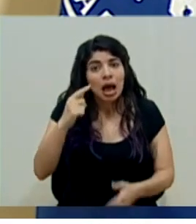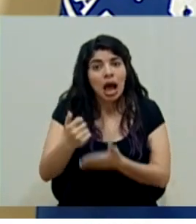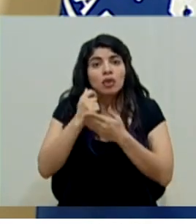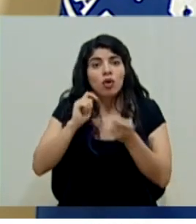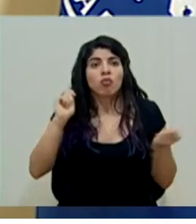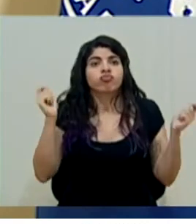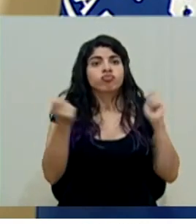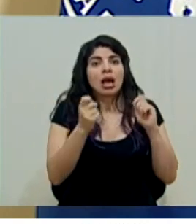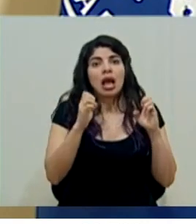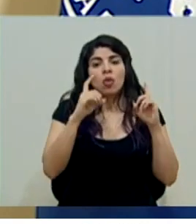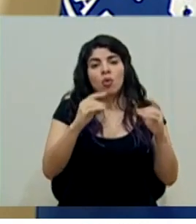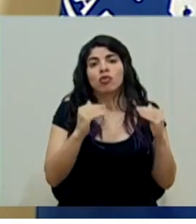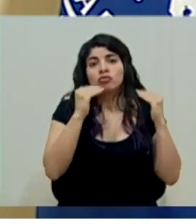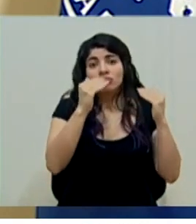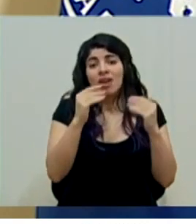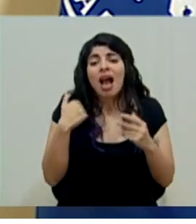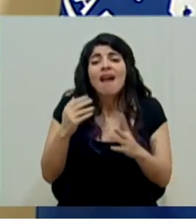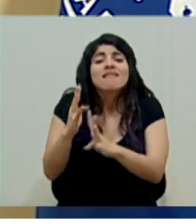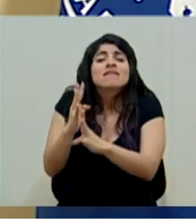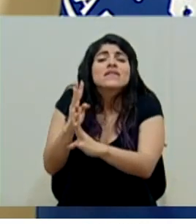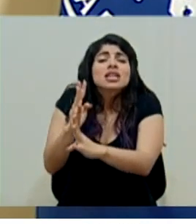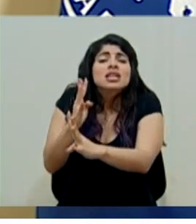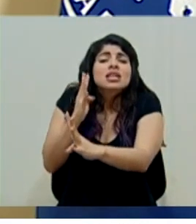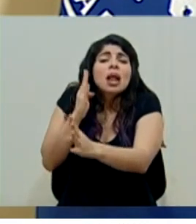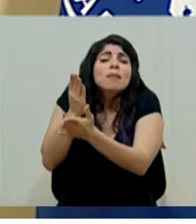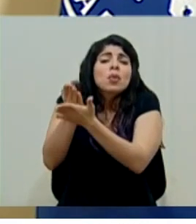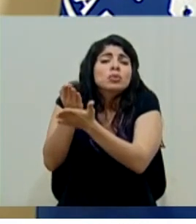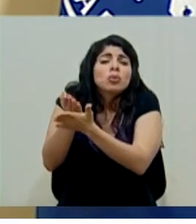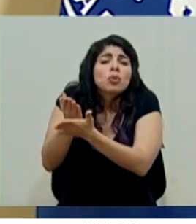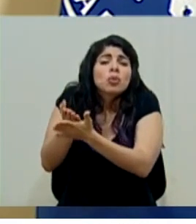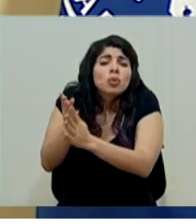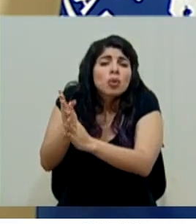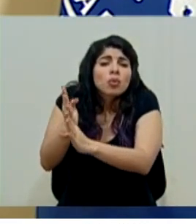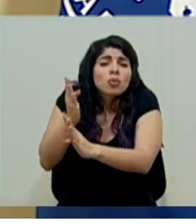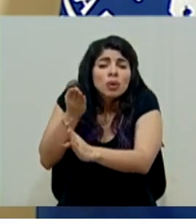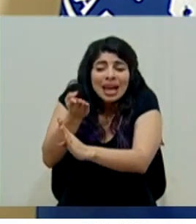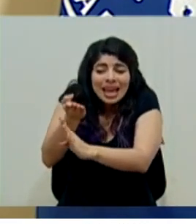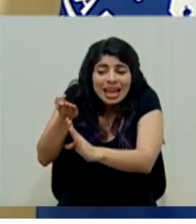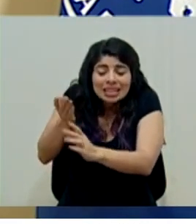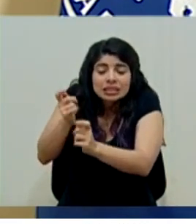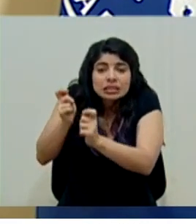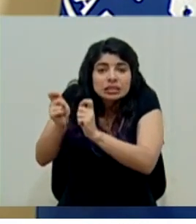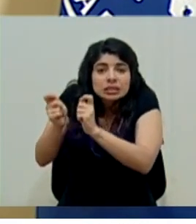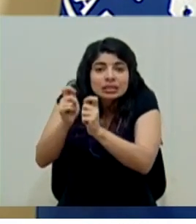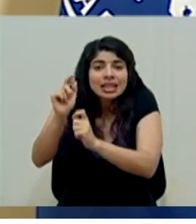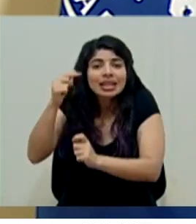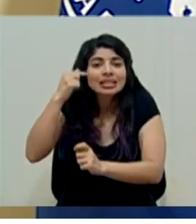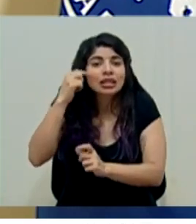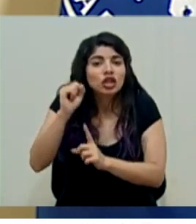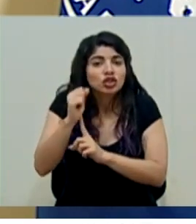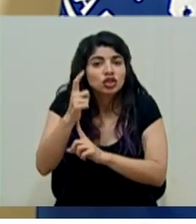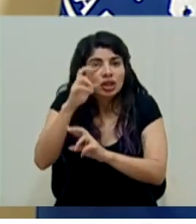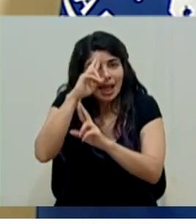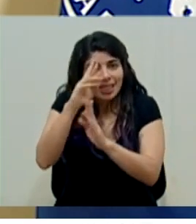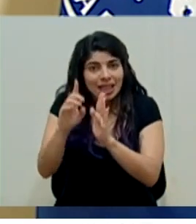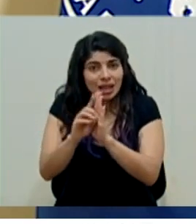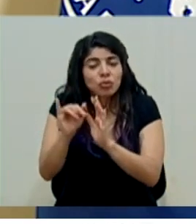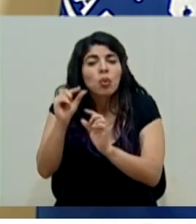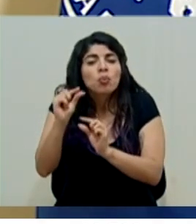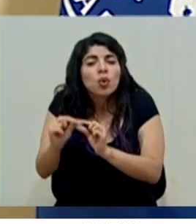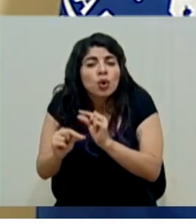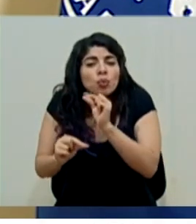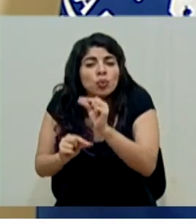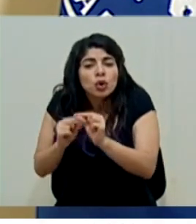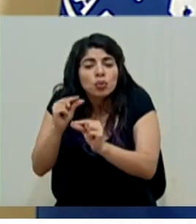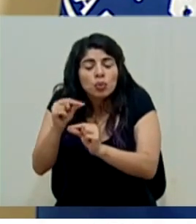nuestra educación. Todo eso está ahí en fila. Esa es una reforma al Estado Social de Derecho a poquitos. Doña Giselle ya tiene la reforma